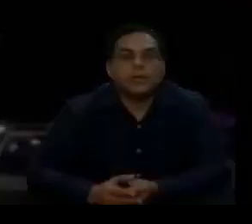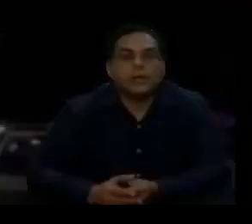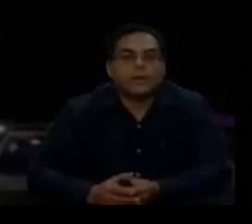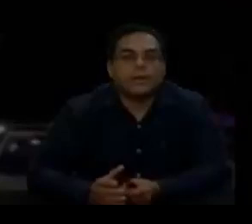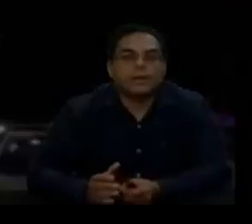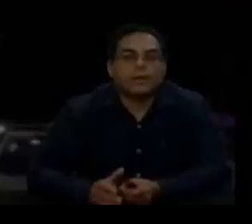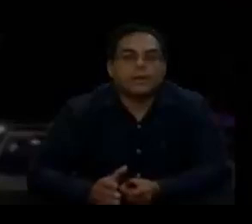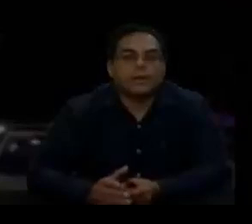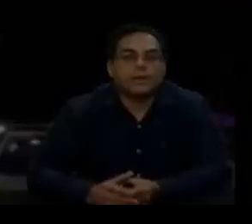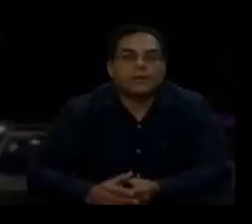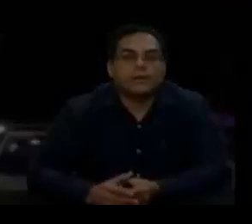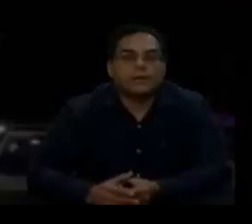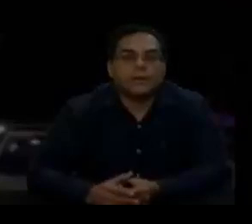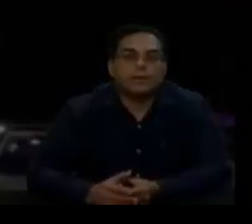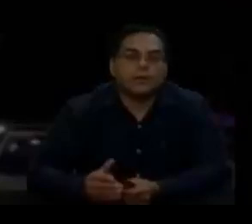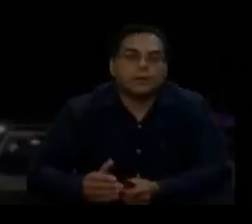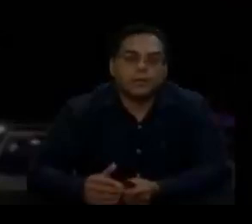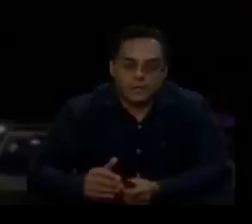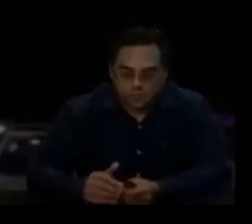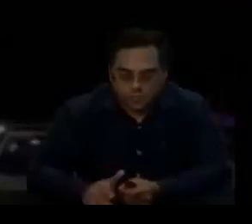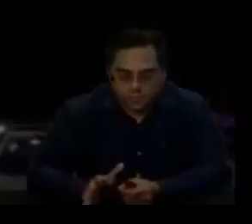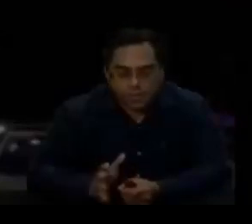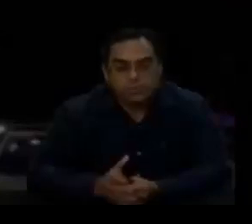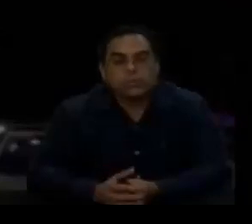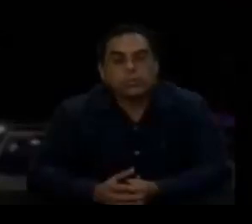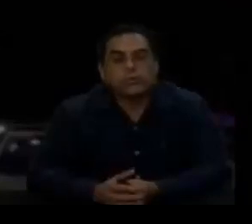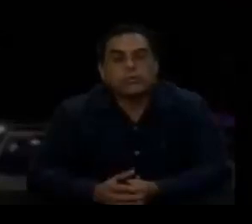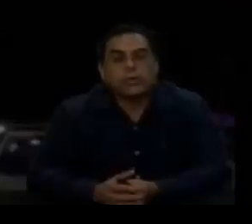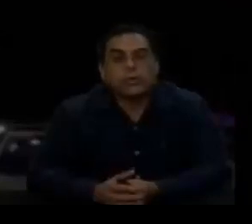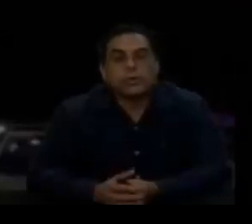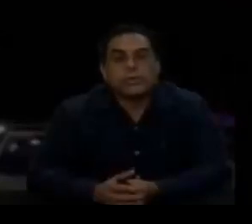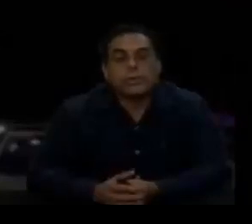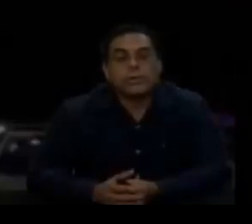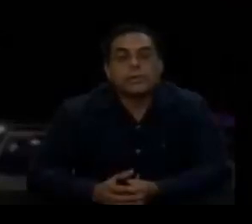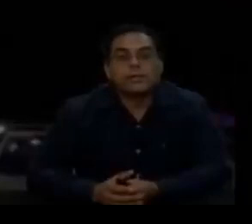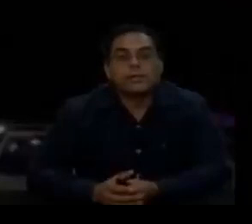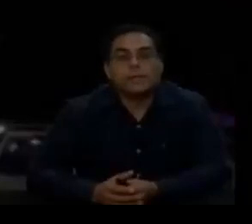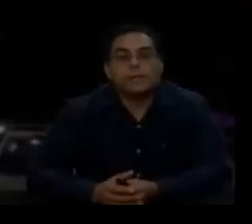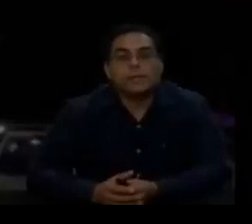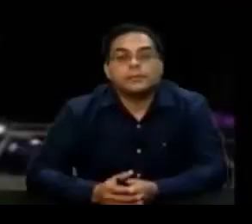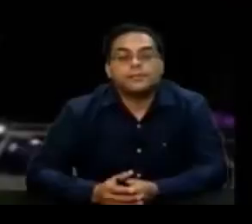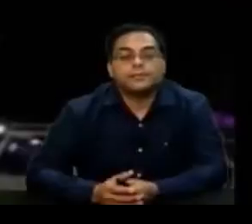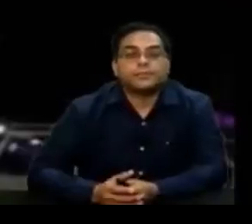una malla de titanio, y también después de liberar el músculo recto inferior,